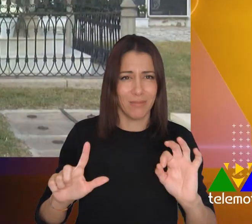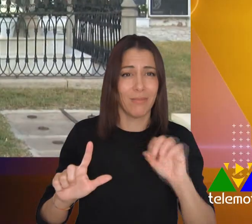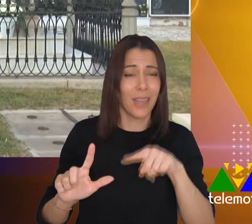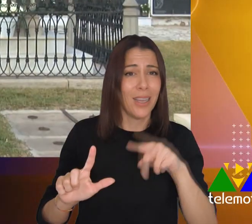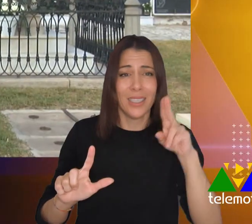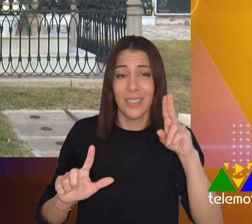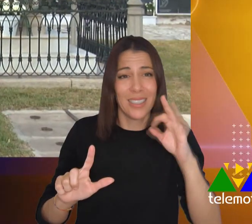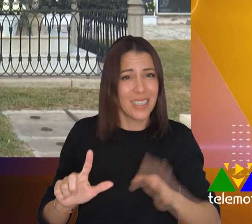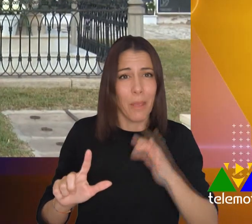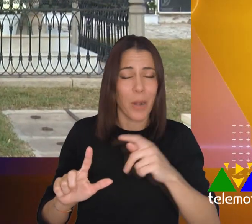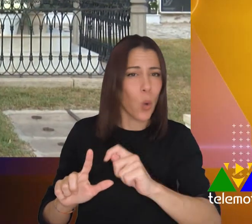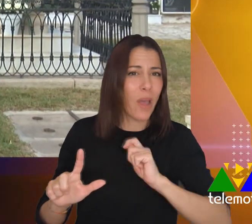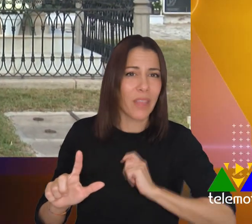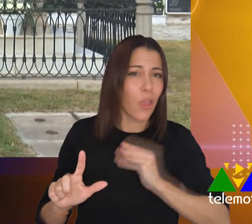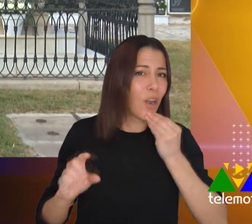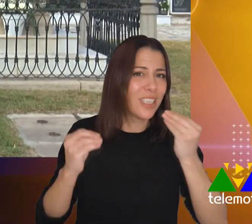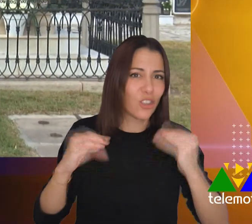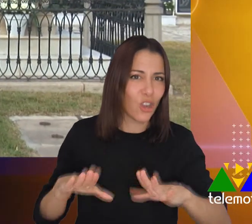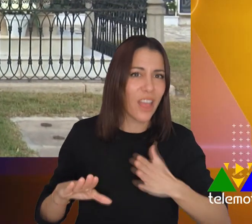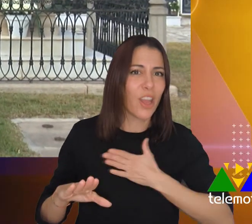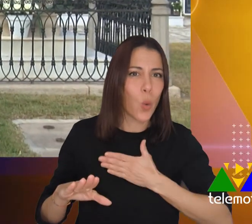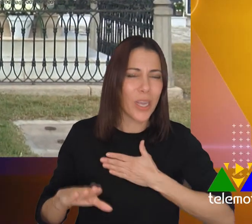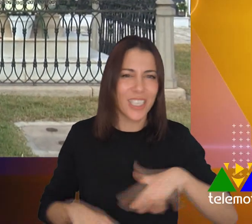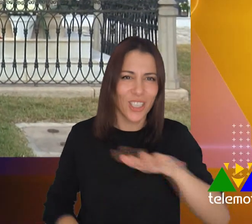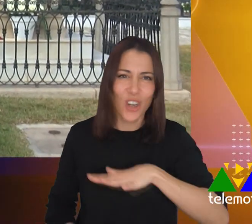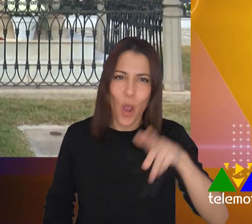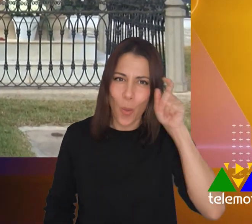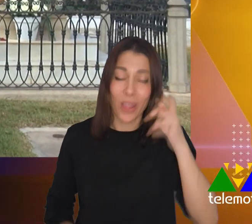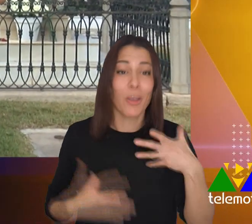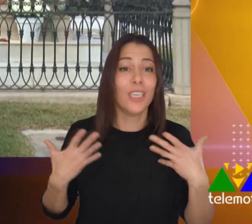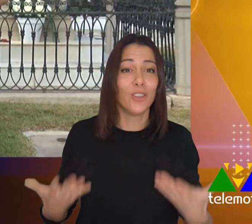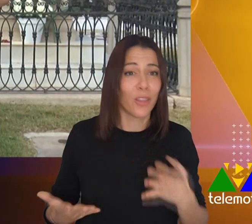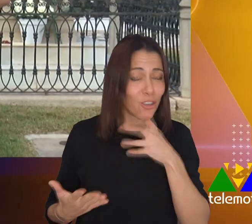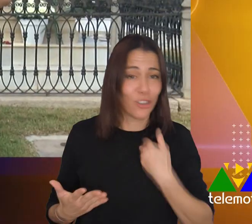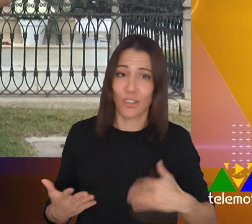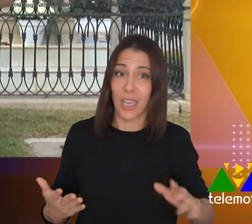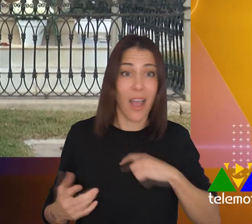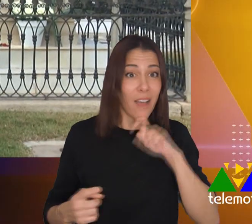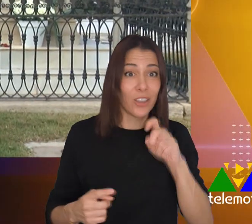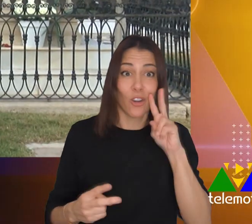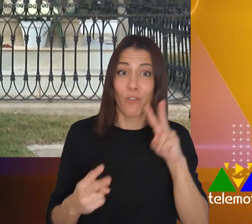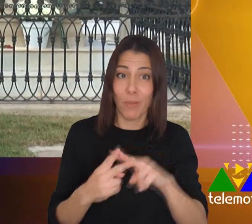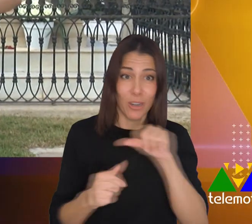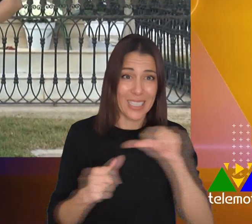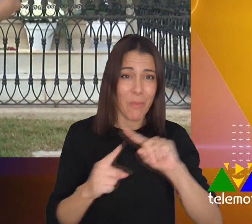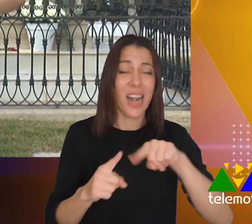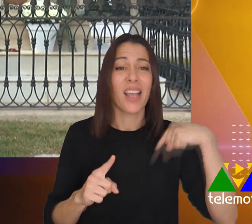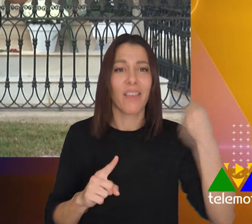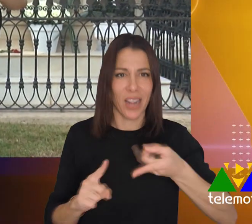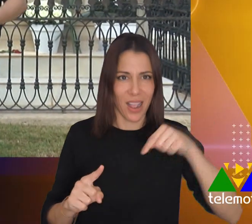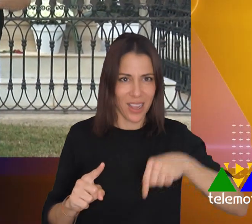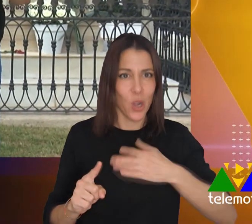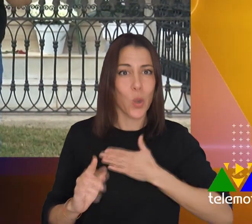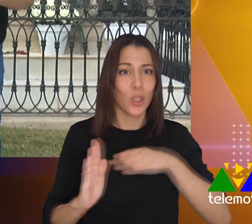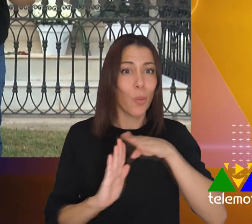nunca mejor dicho, la historia de nuestro municipio. Así que nosotros les emplazamos ya para la semana que viene aquí en nuestra Alquería,